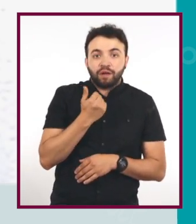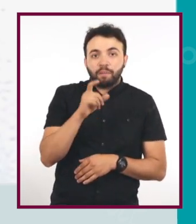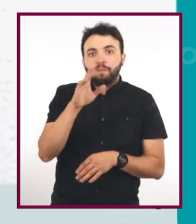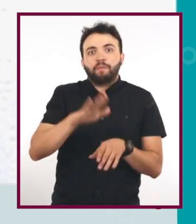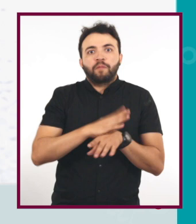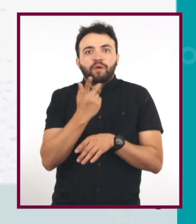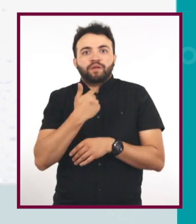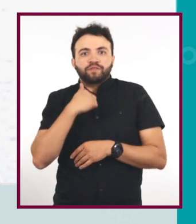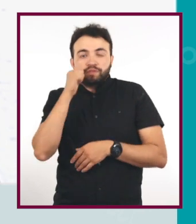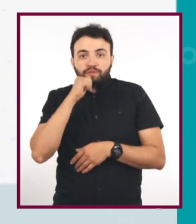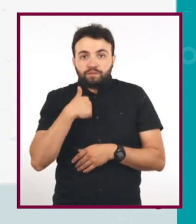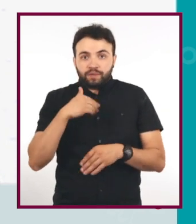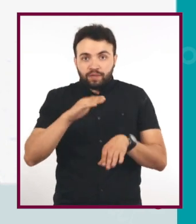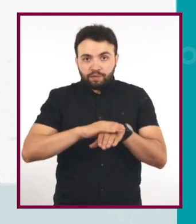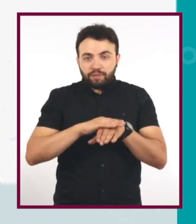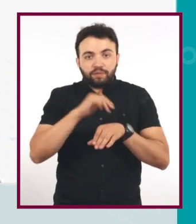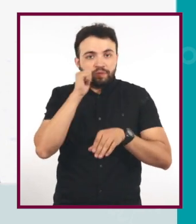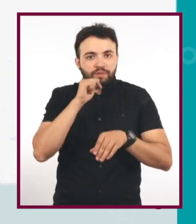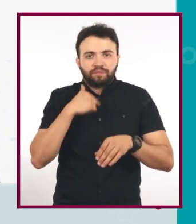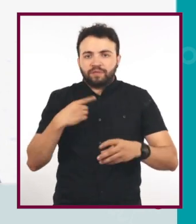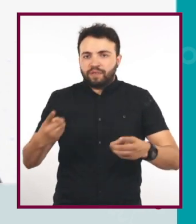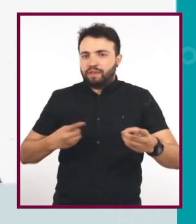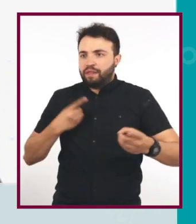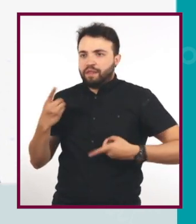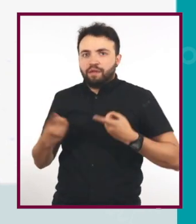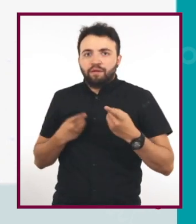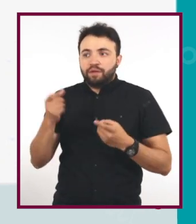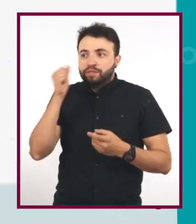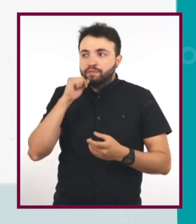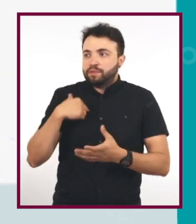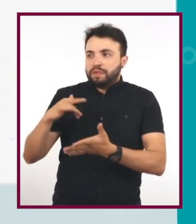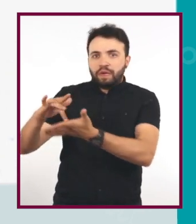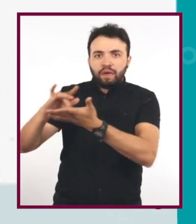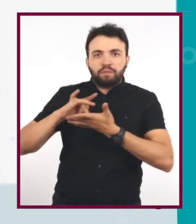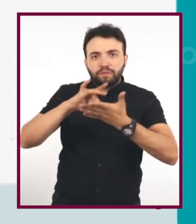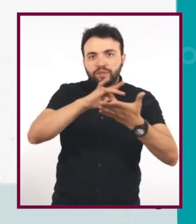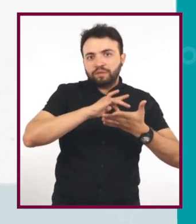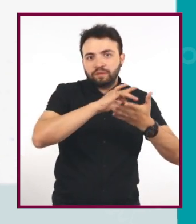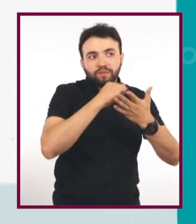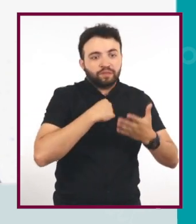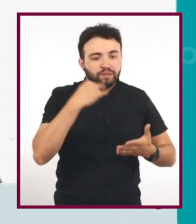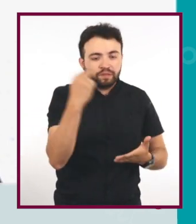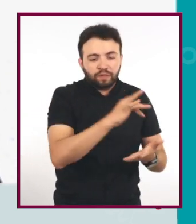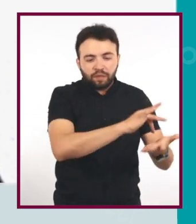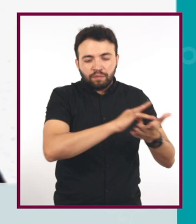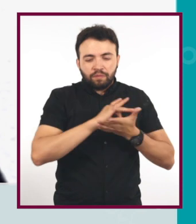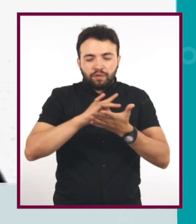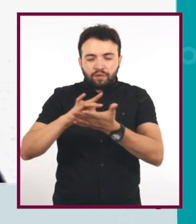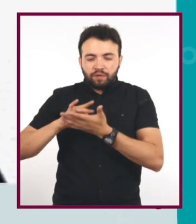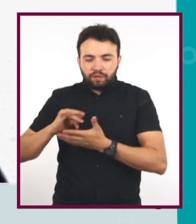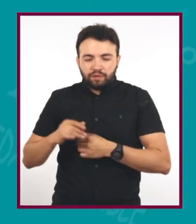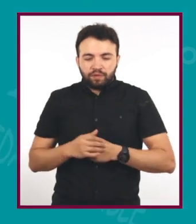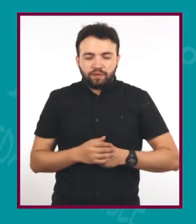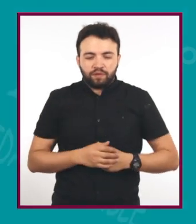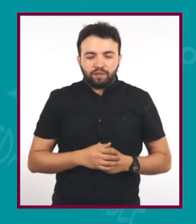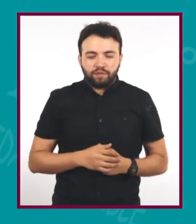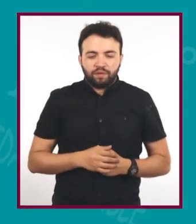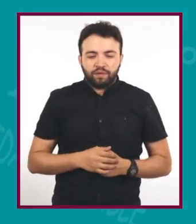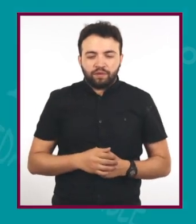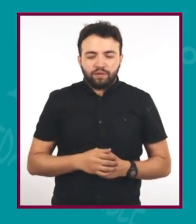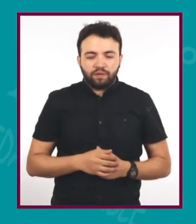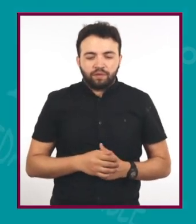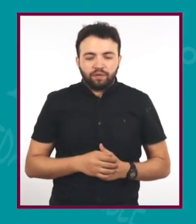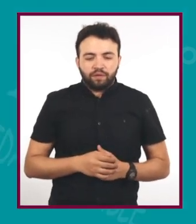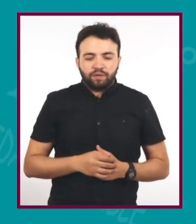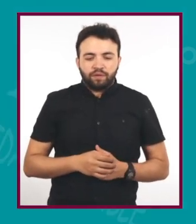mis amigos siempre me divierto y ellos están siempre para apoyarme en cualquier momento que yo lo necesite.